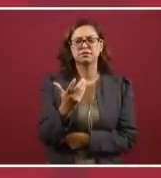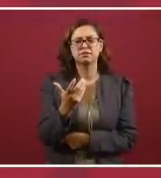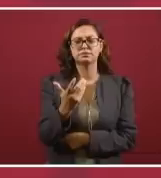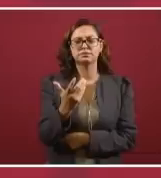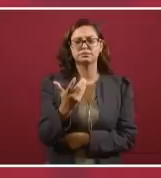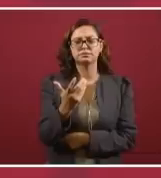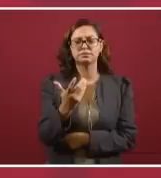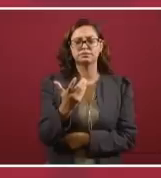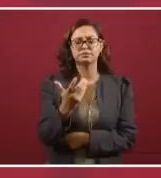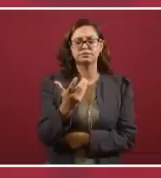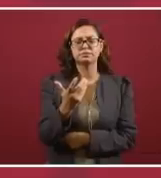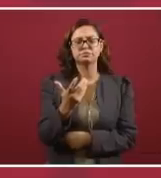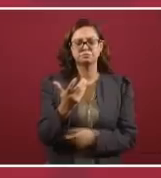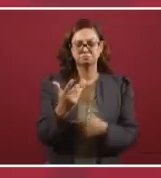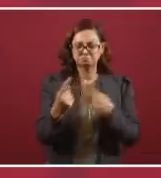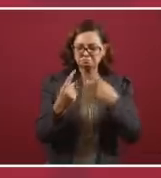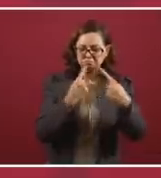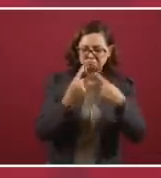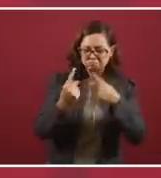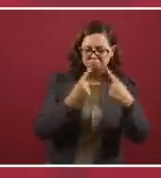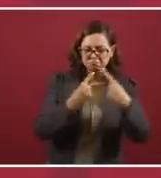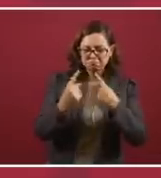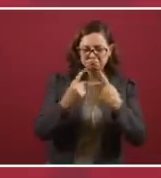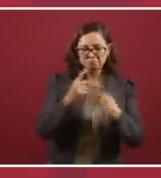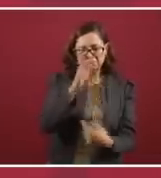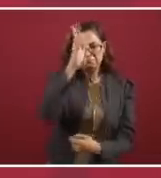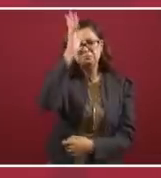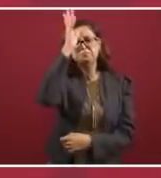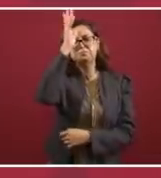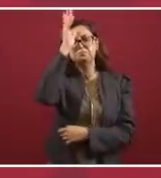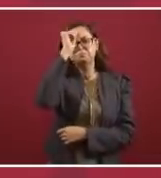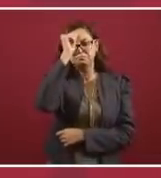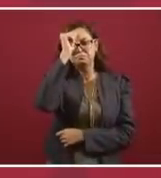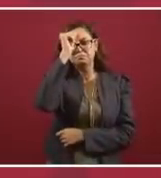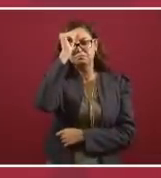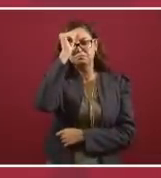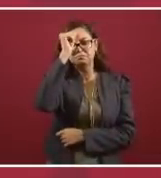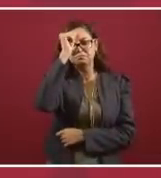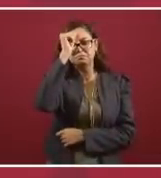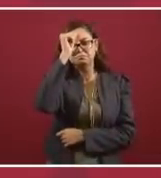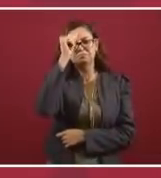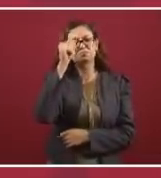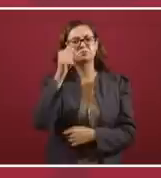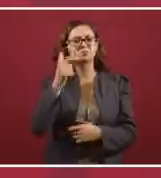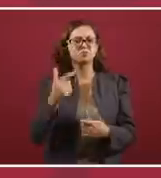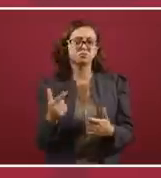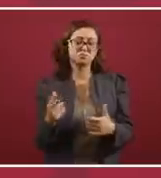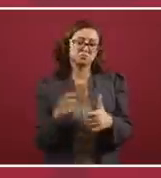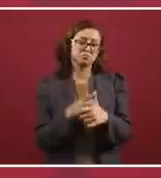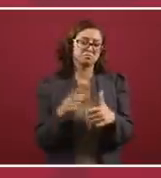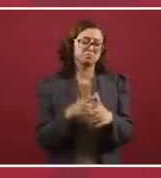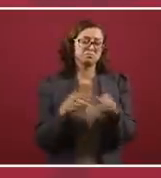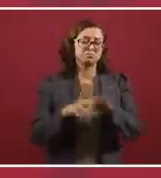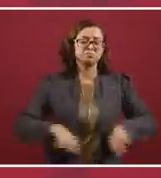llegar a un acuerdo mediante el diálogo,